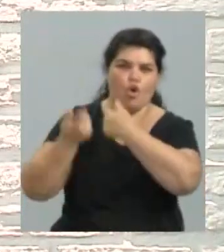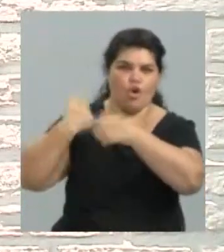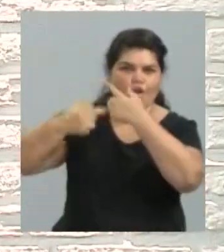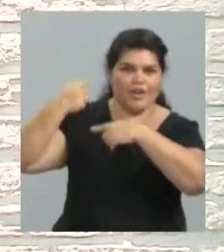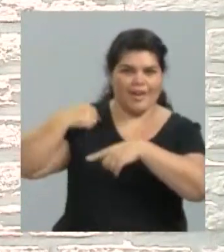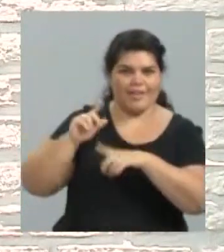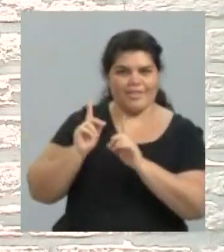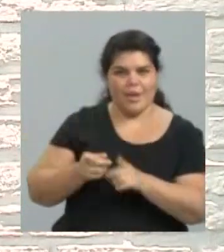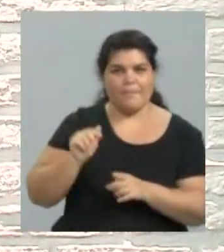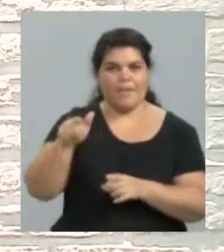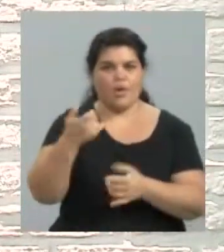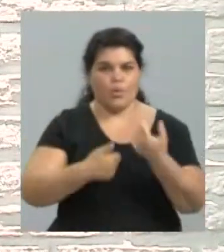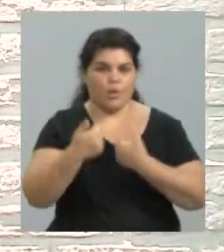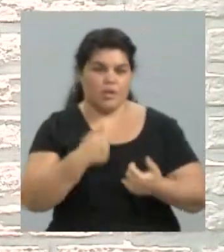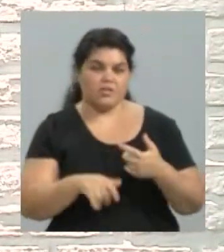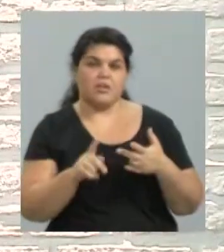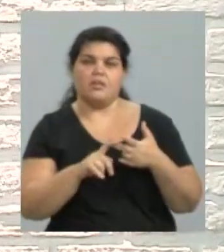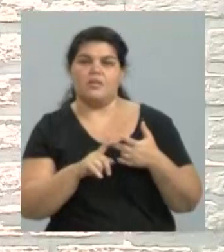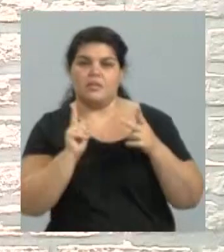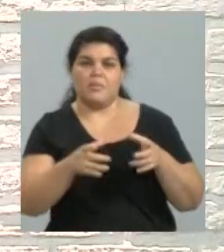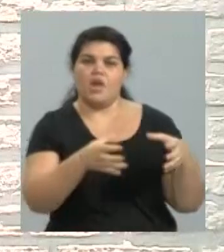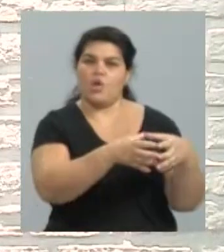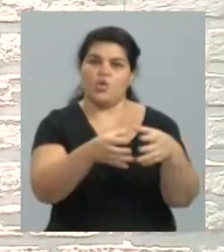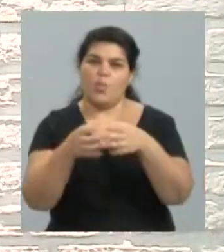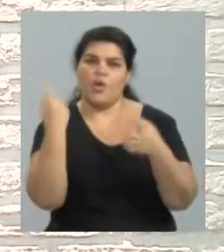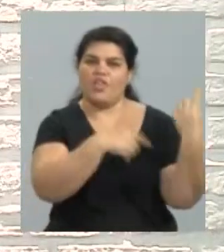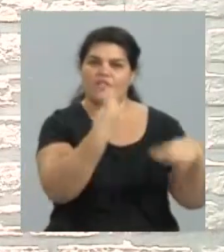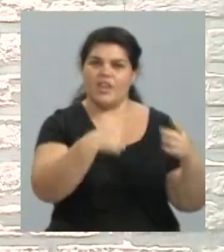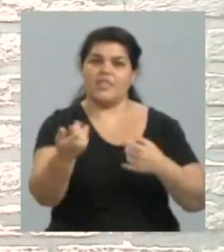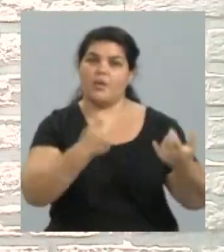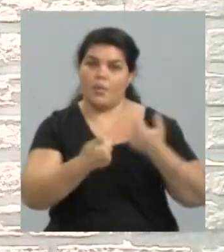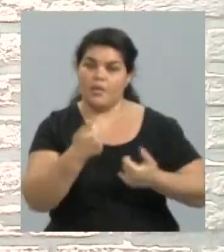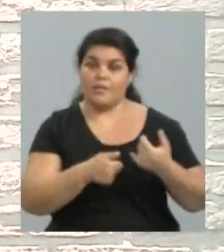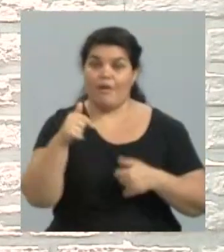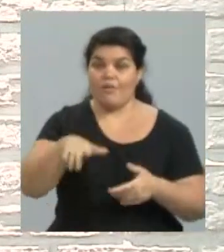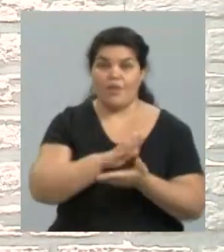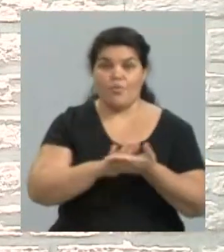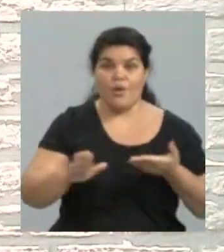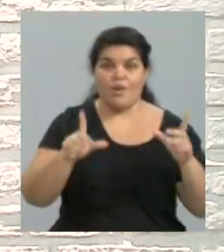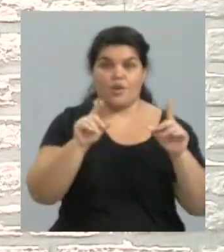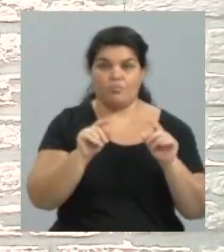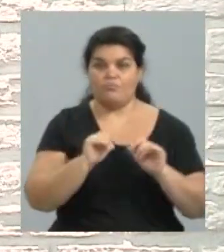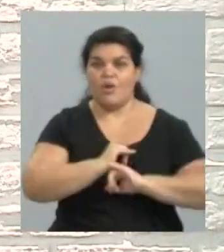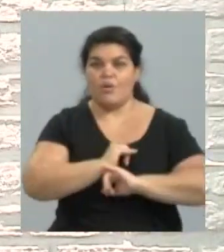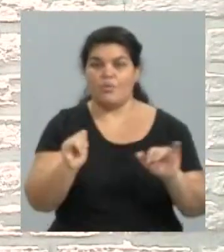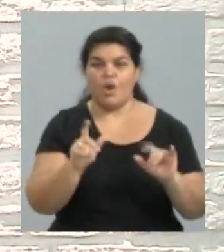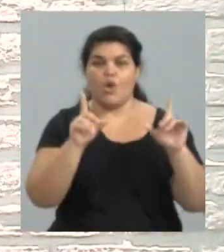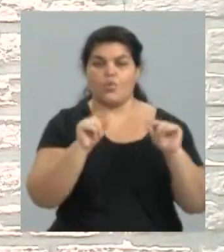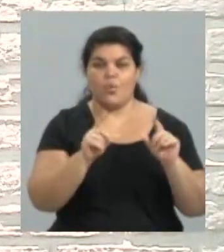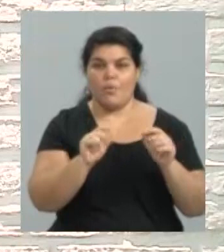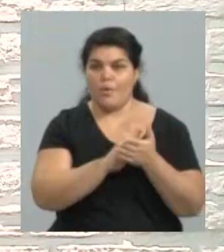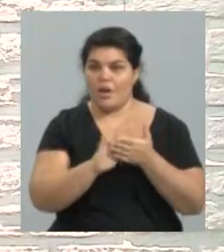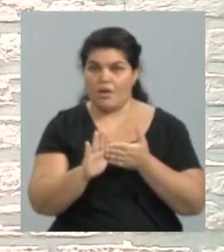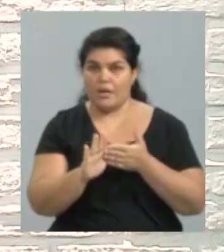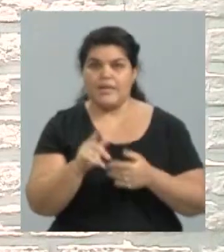había pasado, hablando de los diferentes colectivos y obviamente la noticia, nueva línea de asistencia del INADI aquí en la